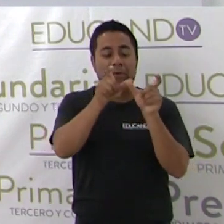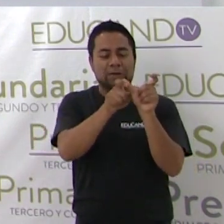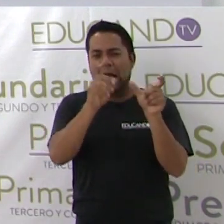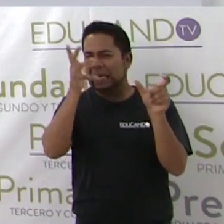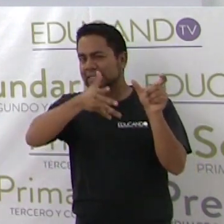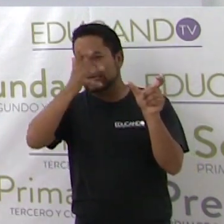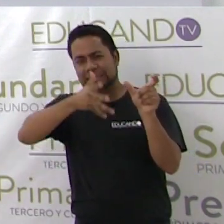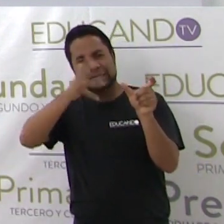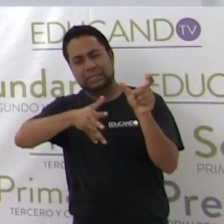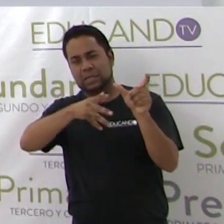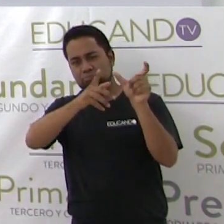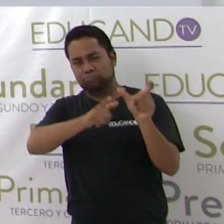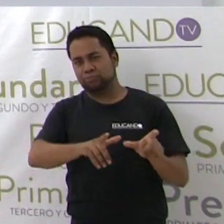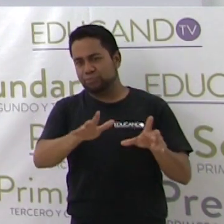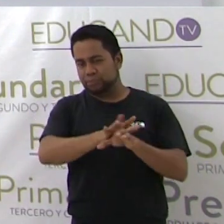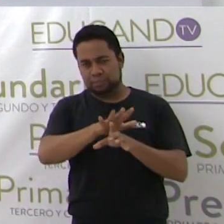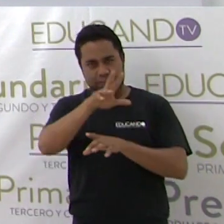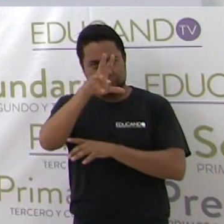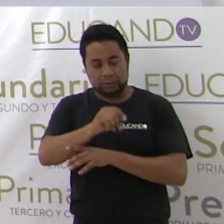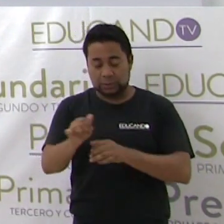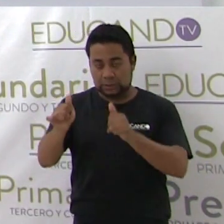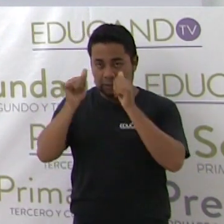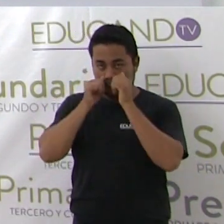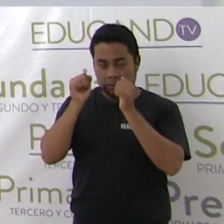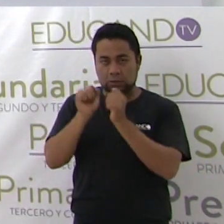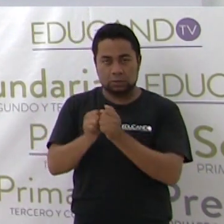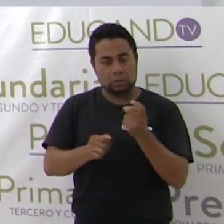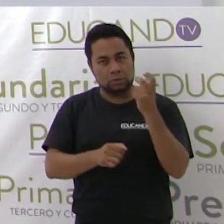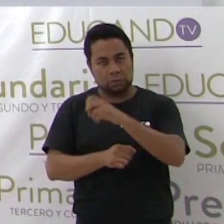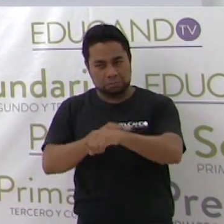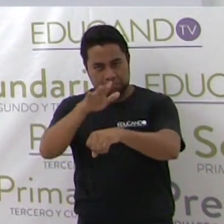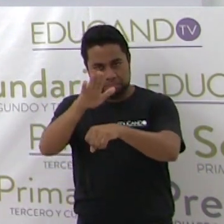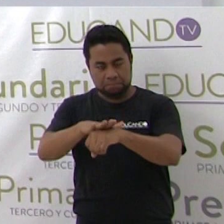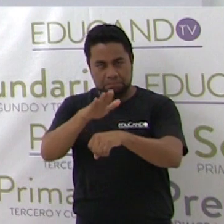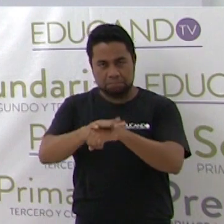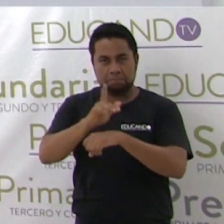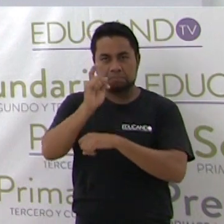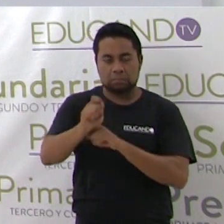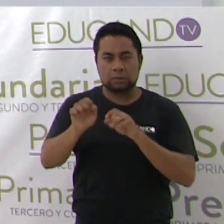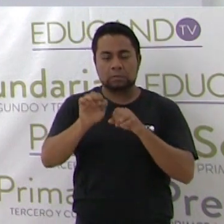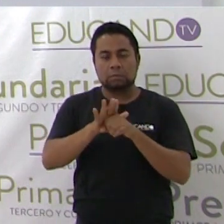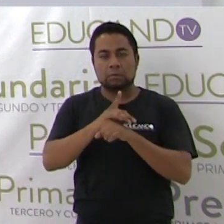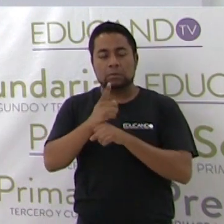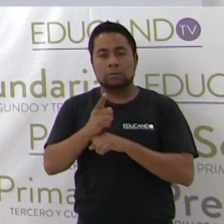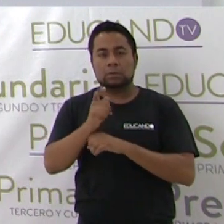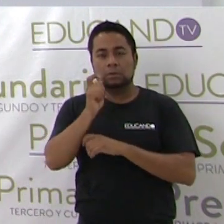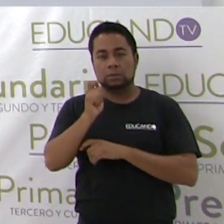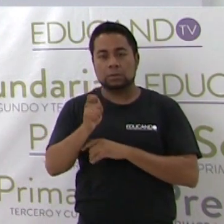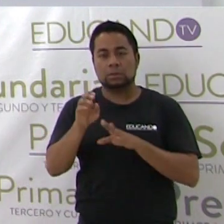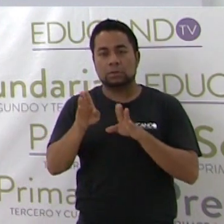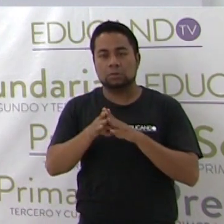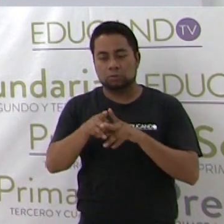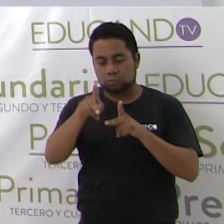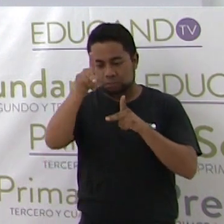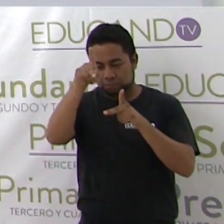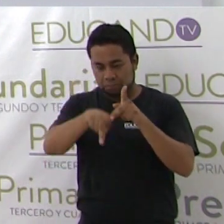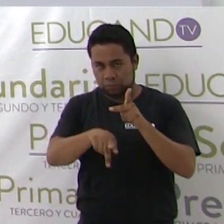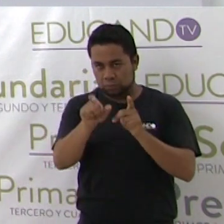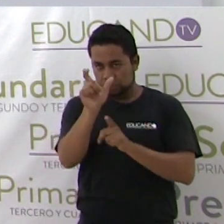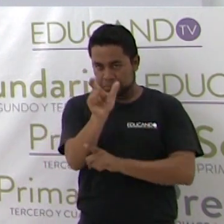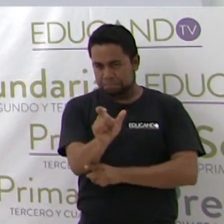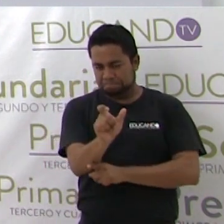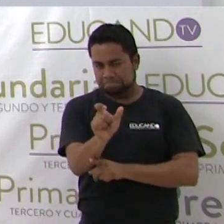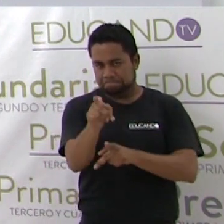Atención con esto. Atención con esto, niños y niñas, porque aquí nos vamos a detener un poquito